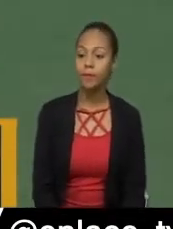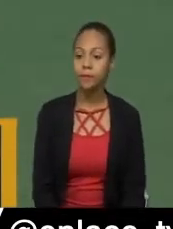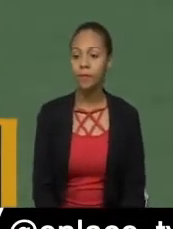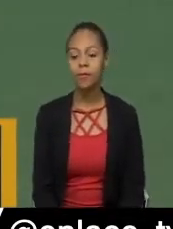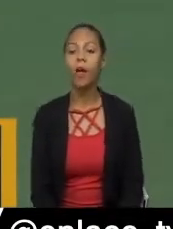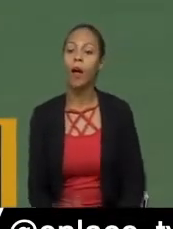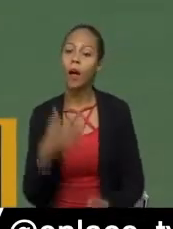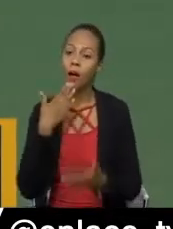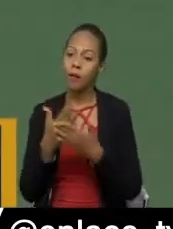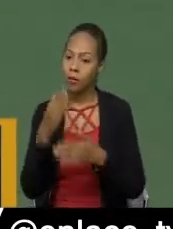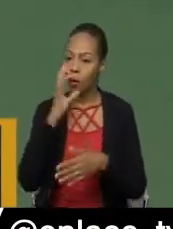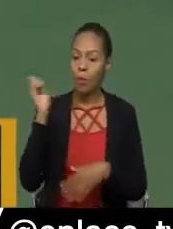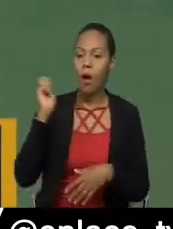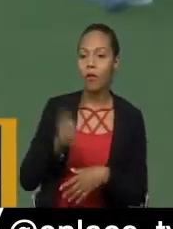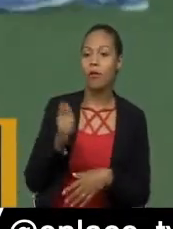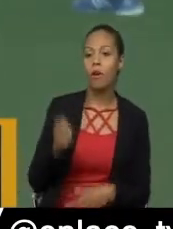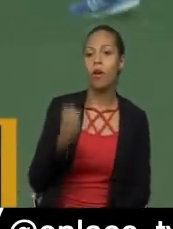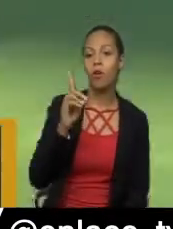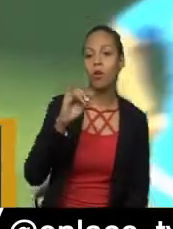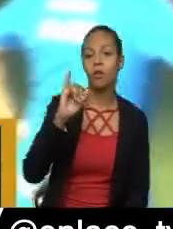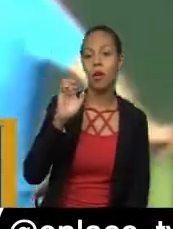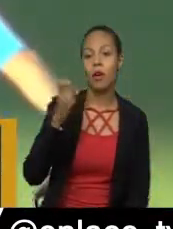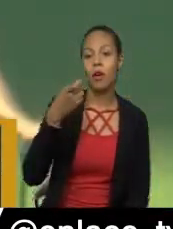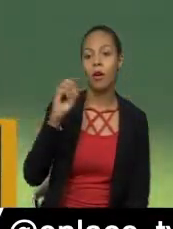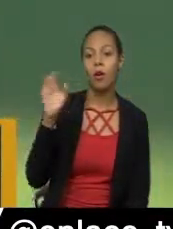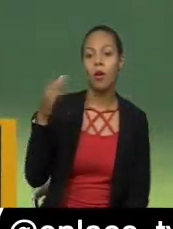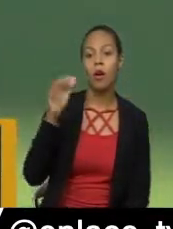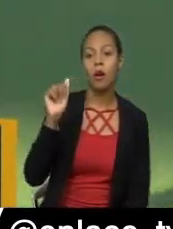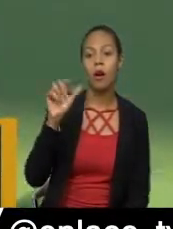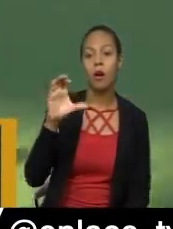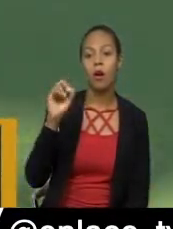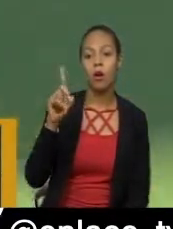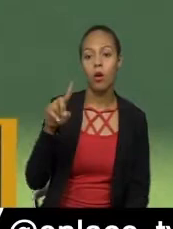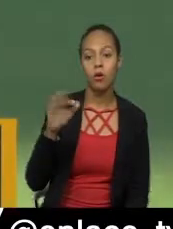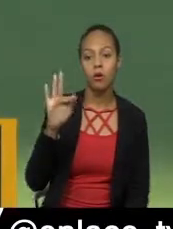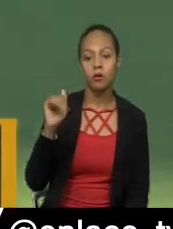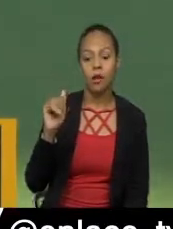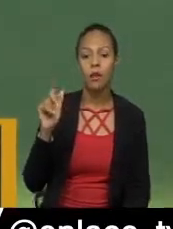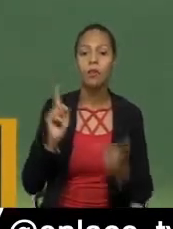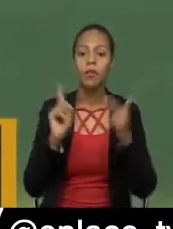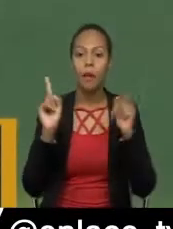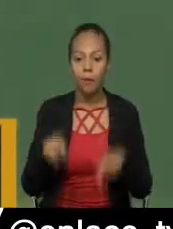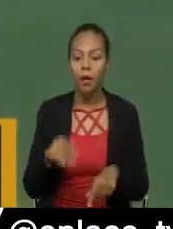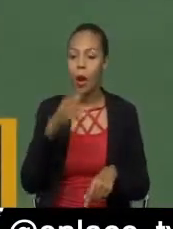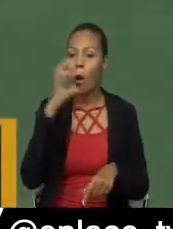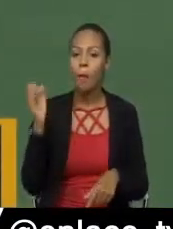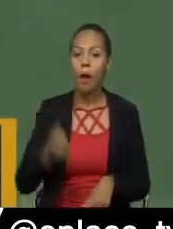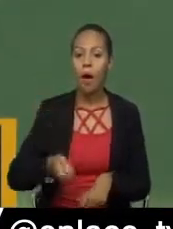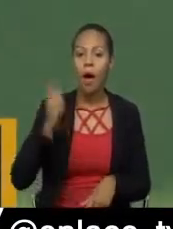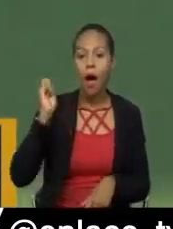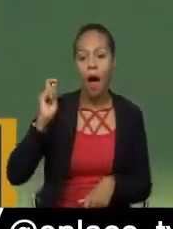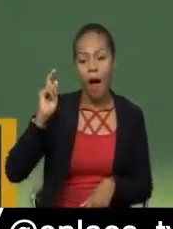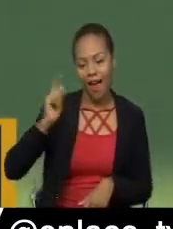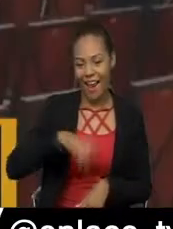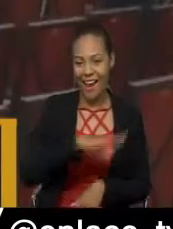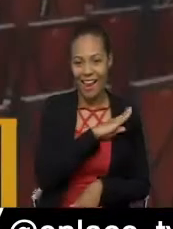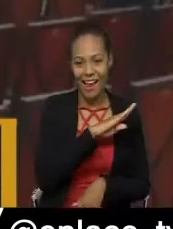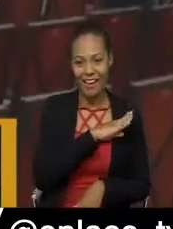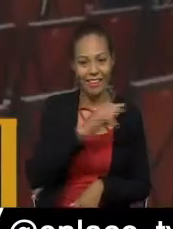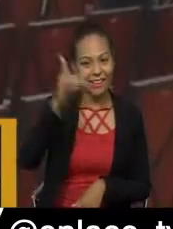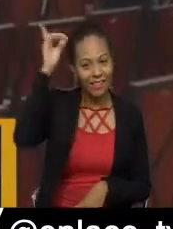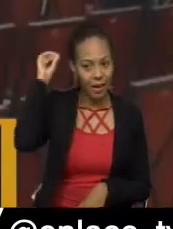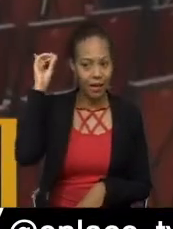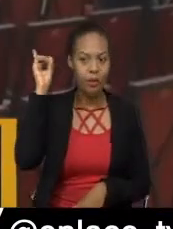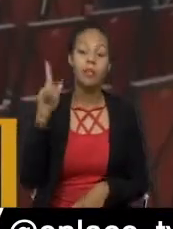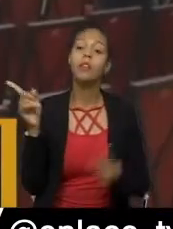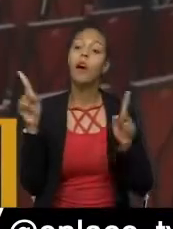abogado Diego Acosta, secretario general de nuestro municipio, igualmente al alcalde Darío Echeverri Serrano, también nuestro agradecimiento, como también a las directivas de